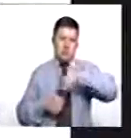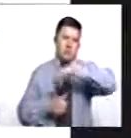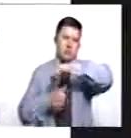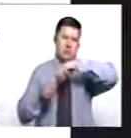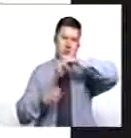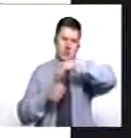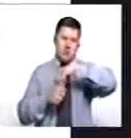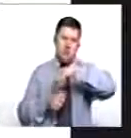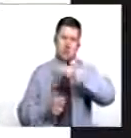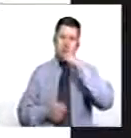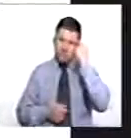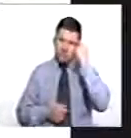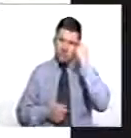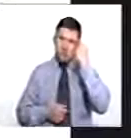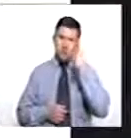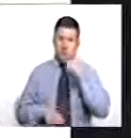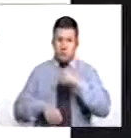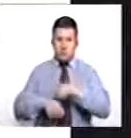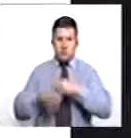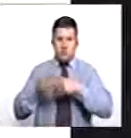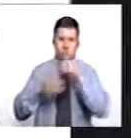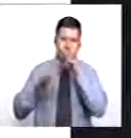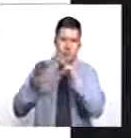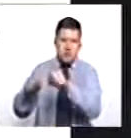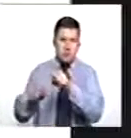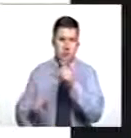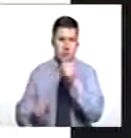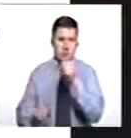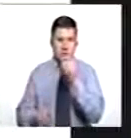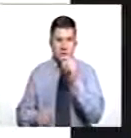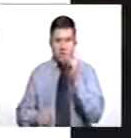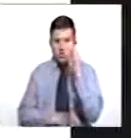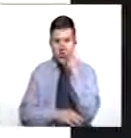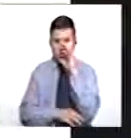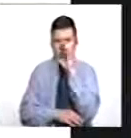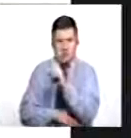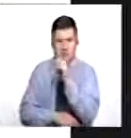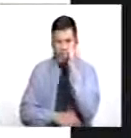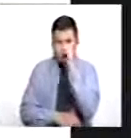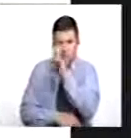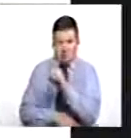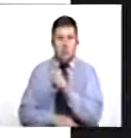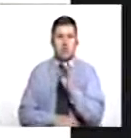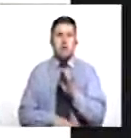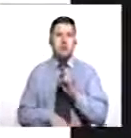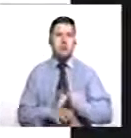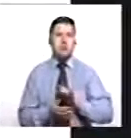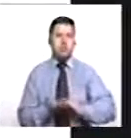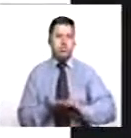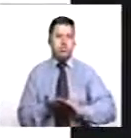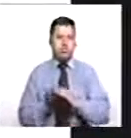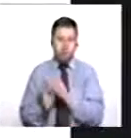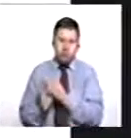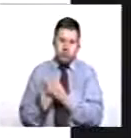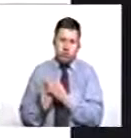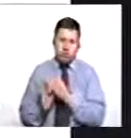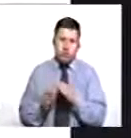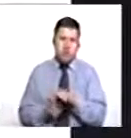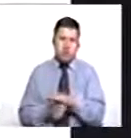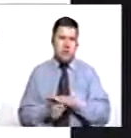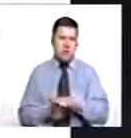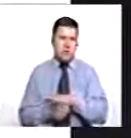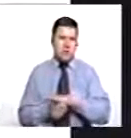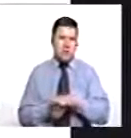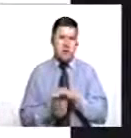que pensamos a la hora que haya esta intervención? Pues lógicamente que resolvería temporalmente la situación